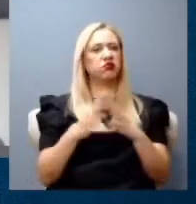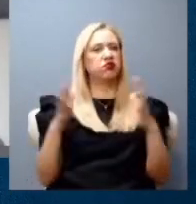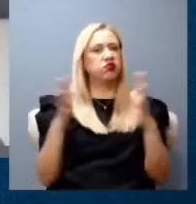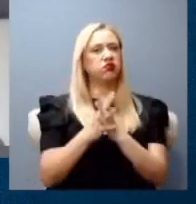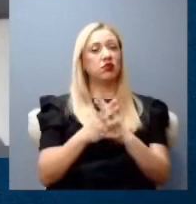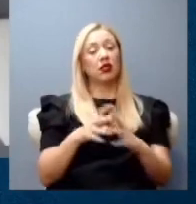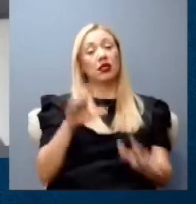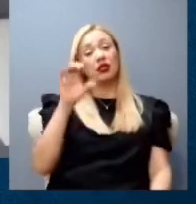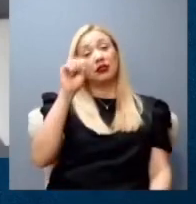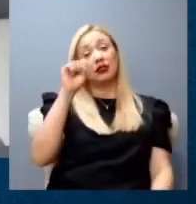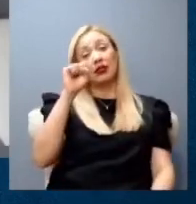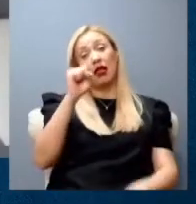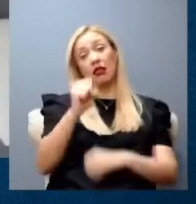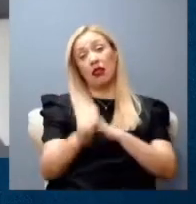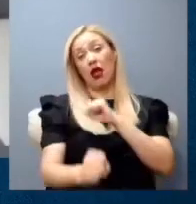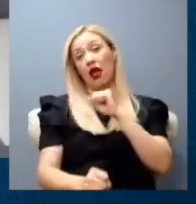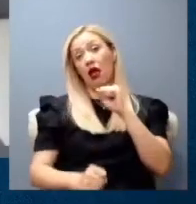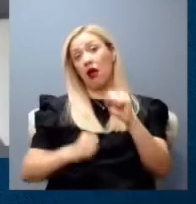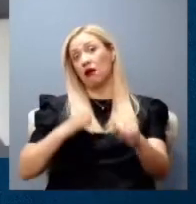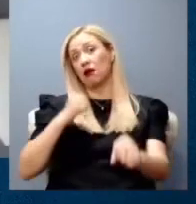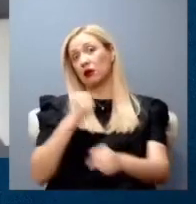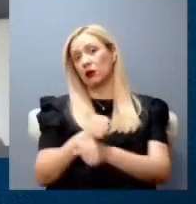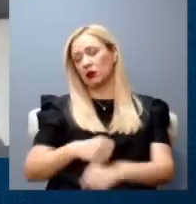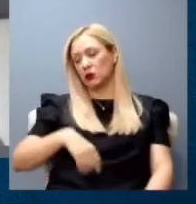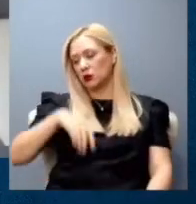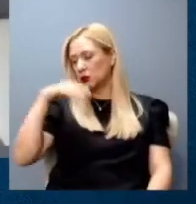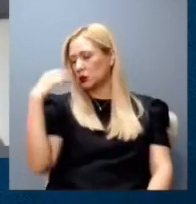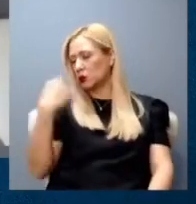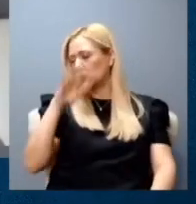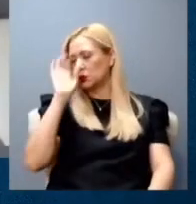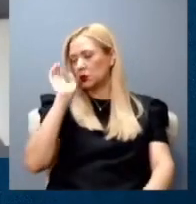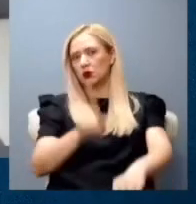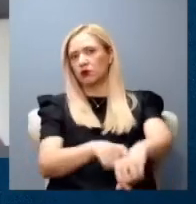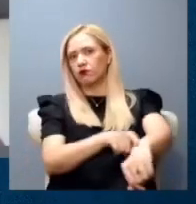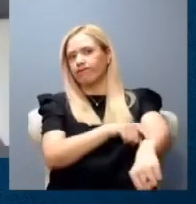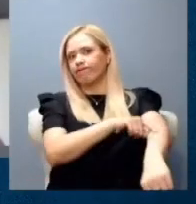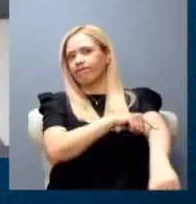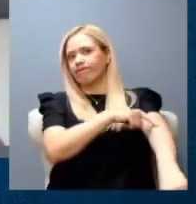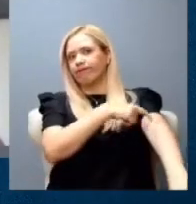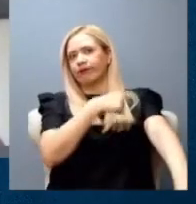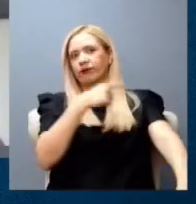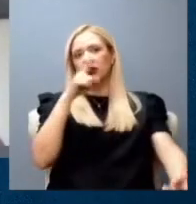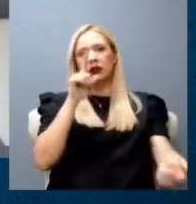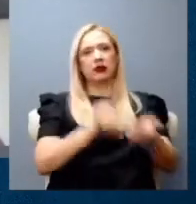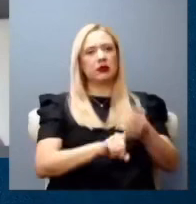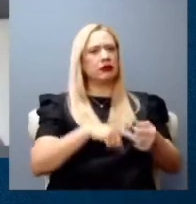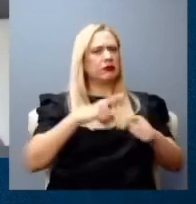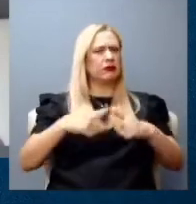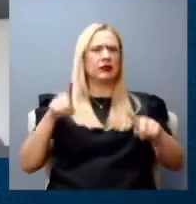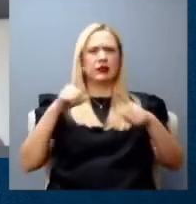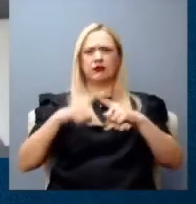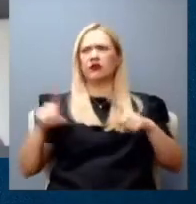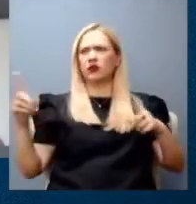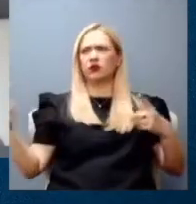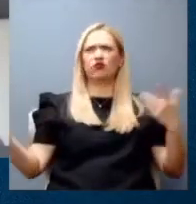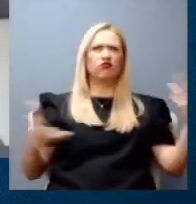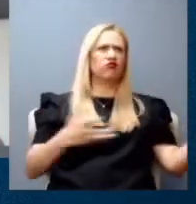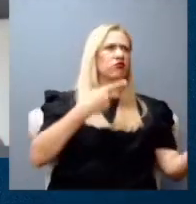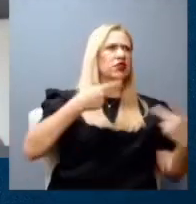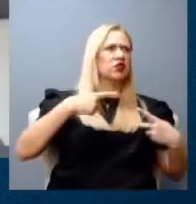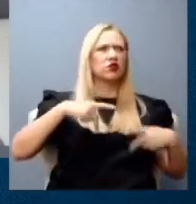casi 60 años ya, eh, en el que han participado múltiples actores y en Colombia tenemos